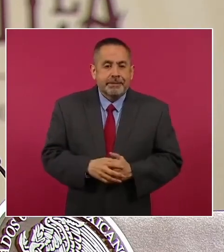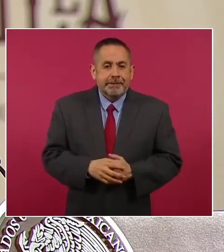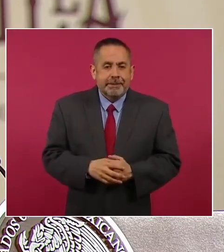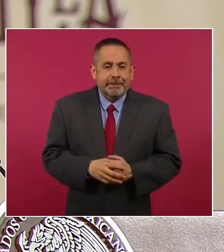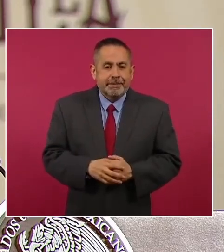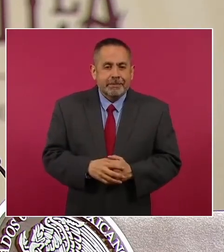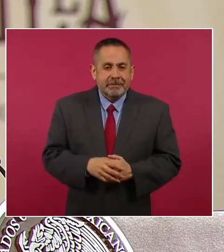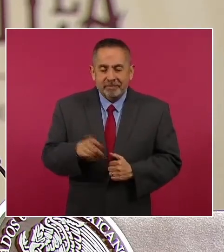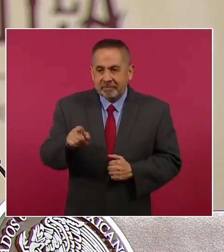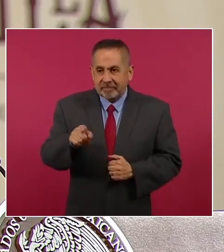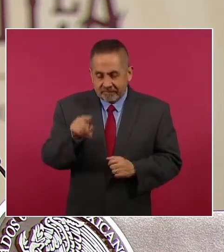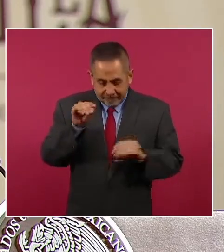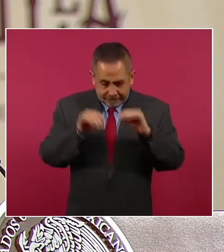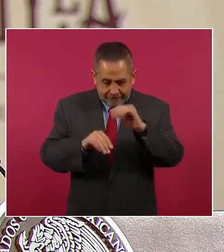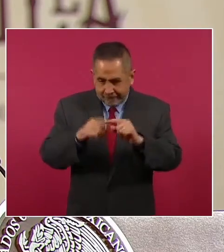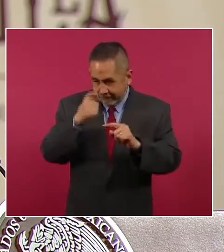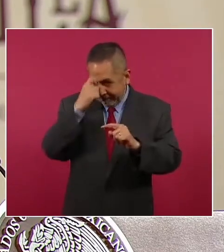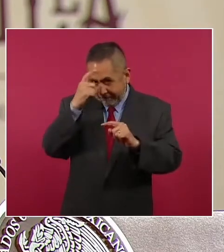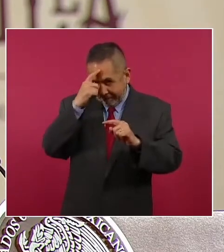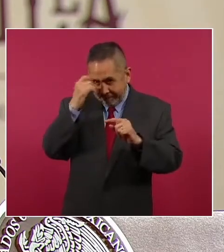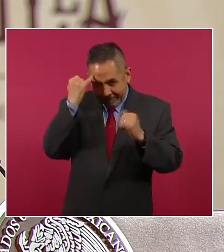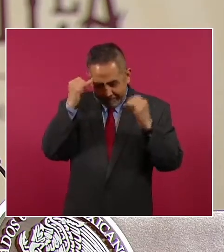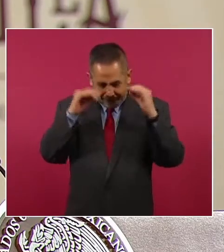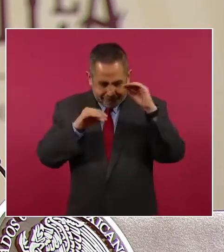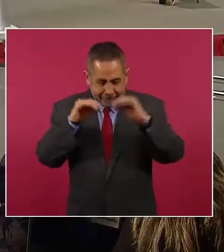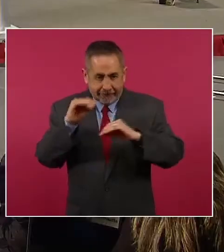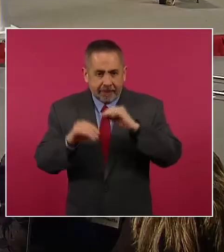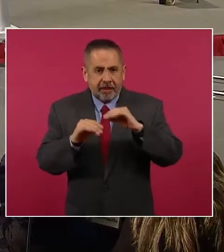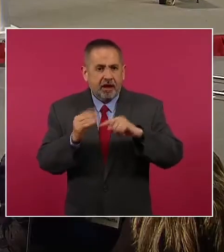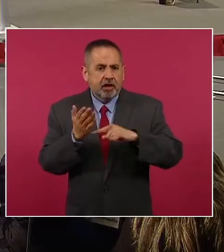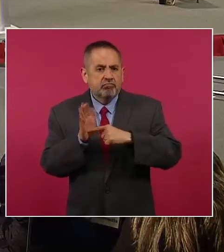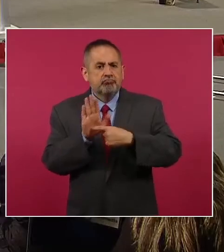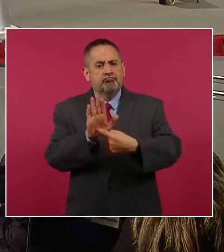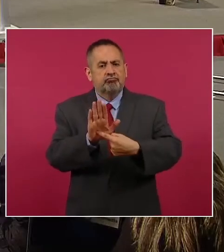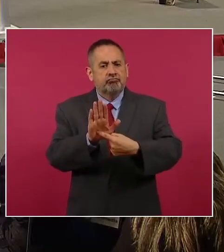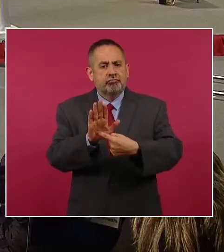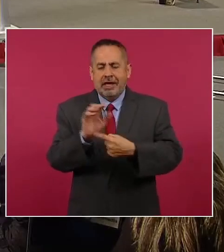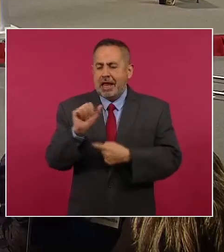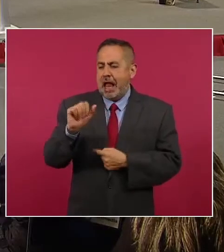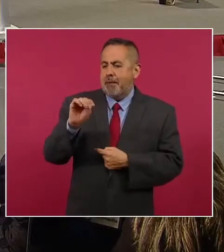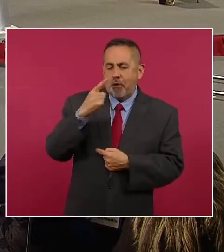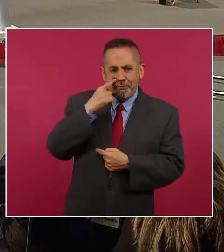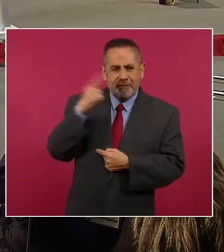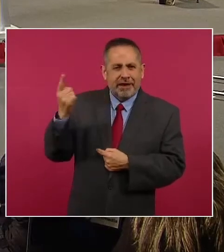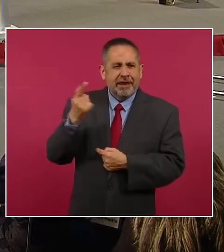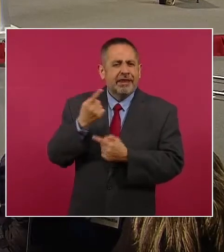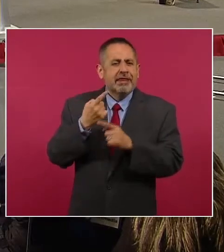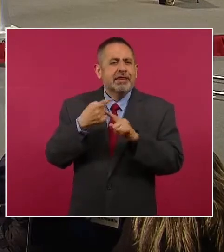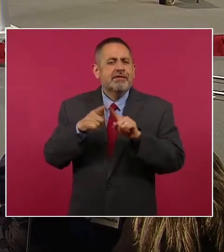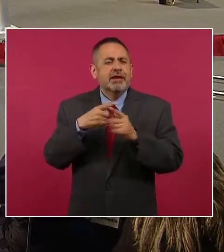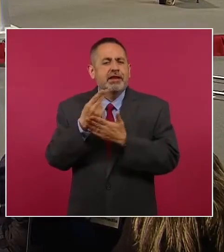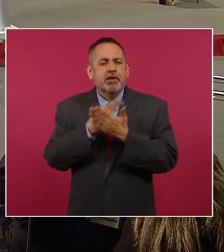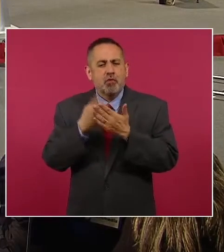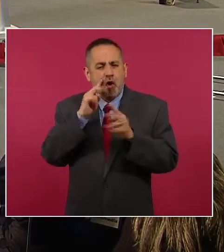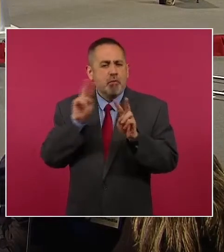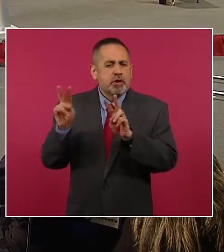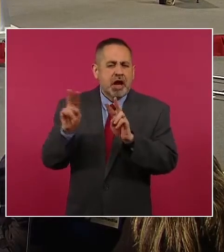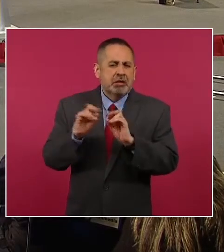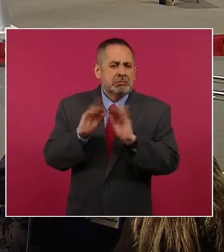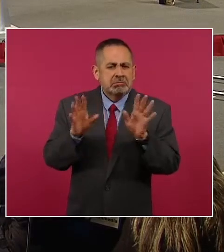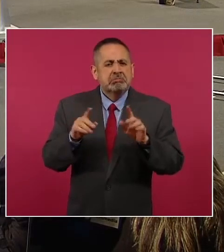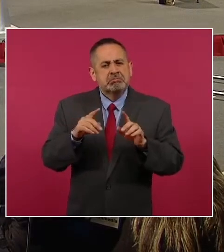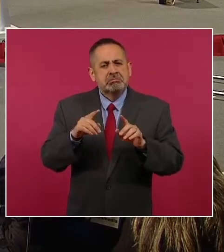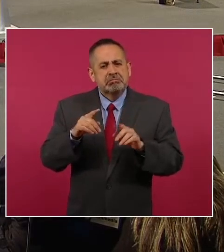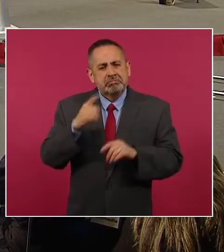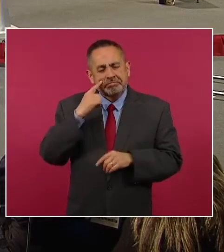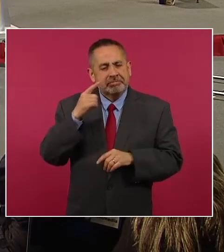pusieron creativos y mostraron sus AMLITOS. Vamos a ver en la pantalla algunos, se